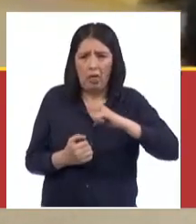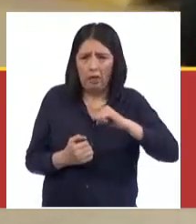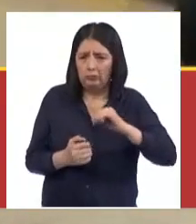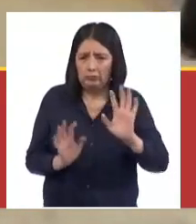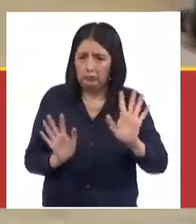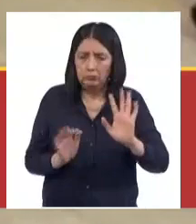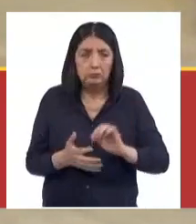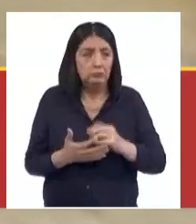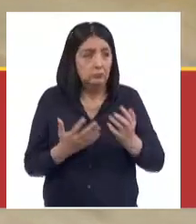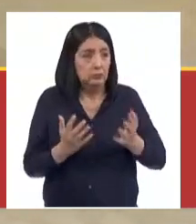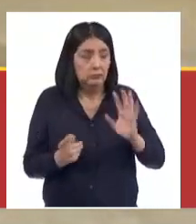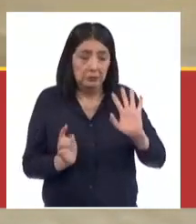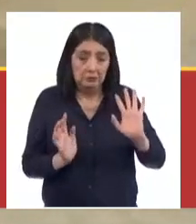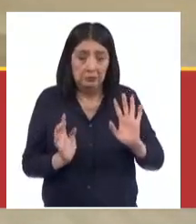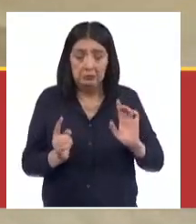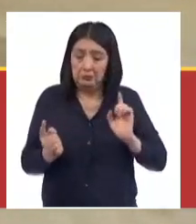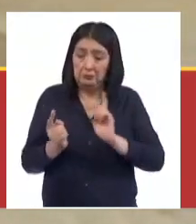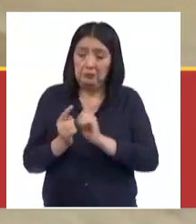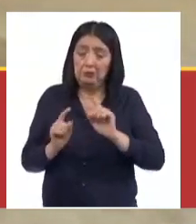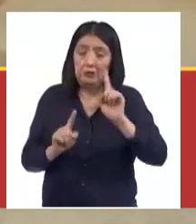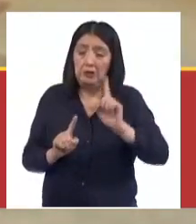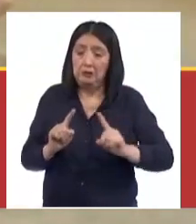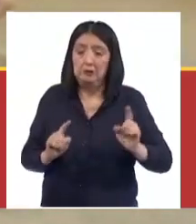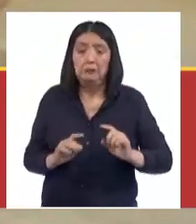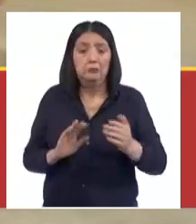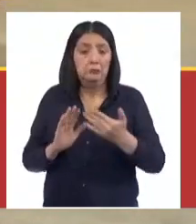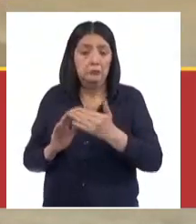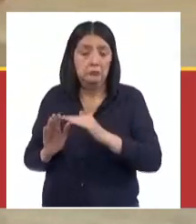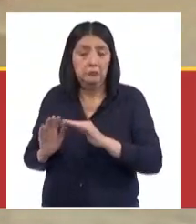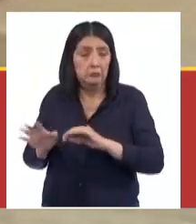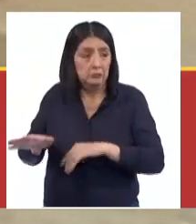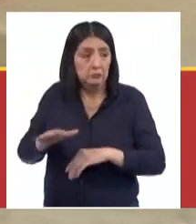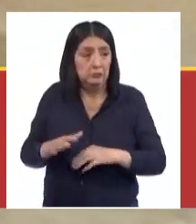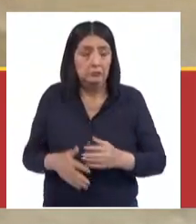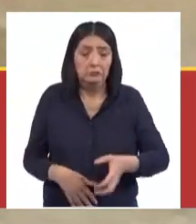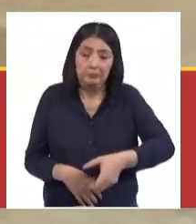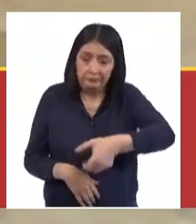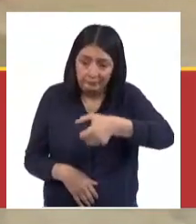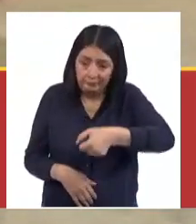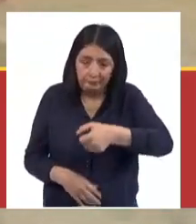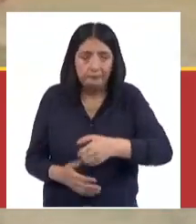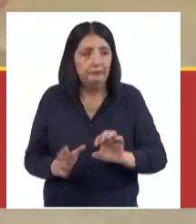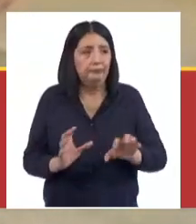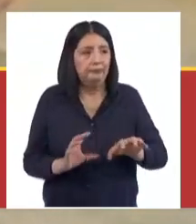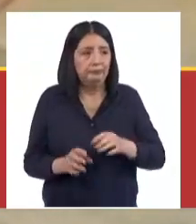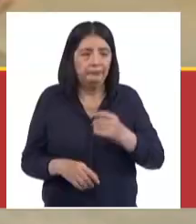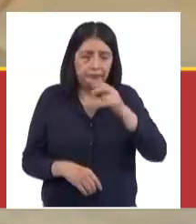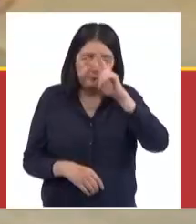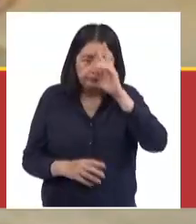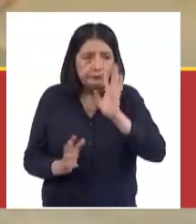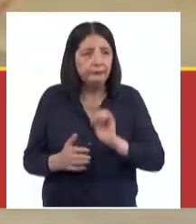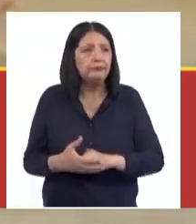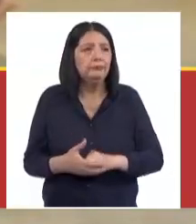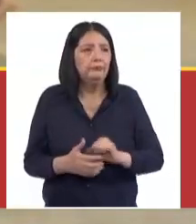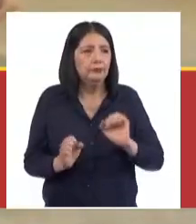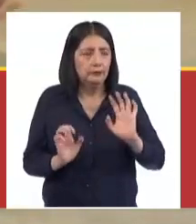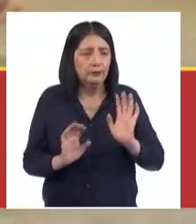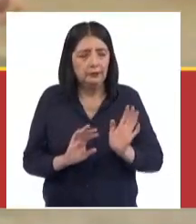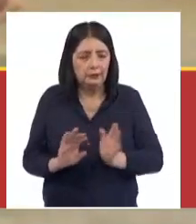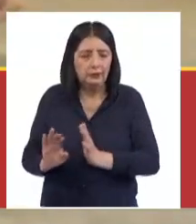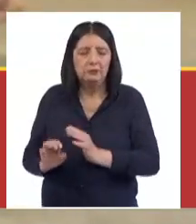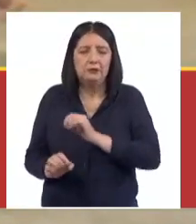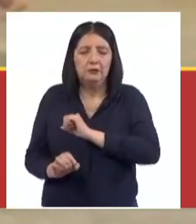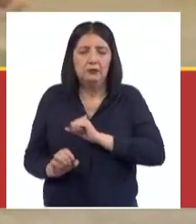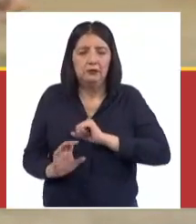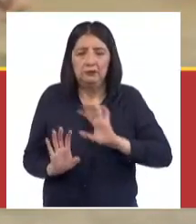si por coincidencia nos encontramos en algún pueblo, démonos la mano, hagámoslo por el Perú, depongamos toda actitud